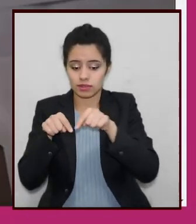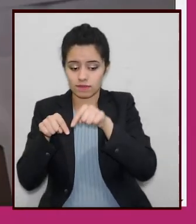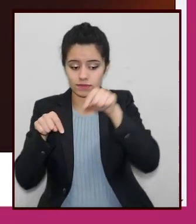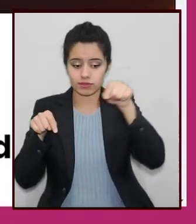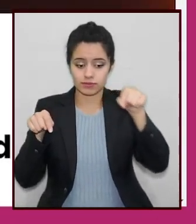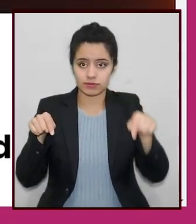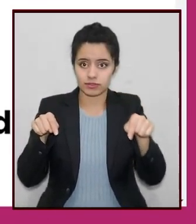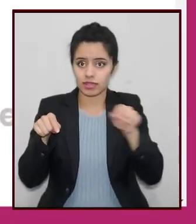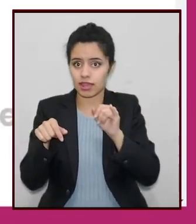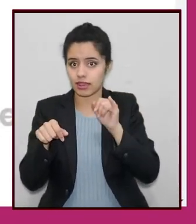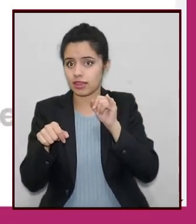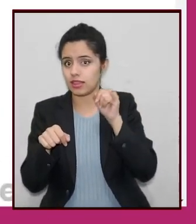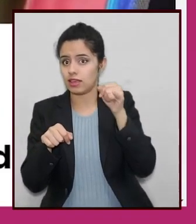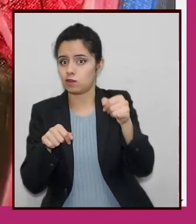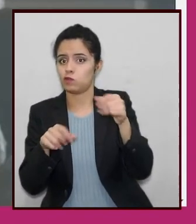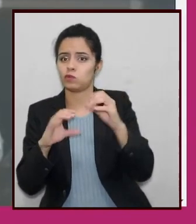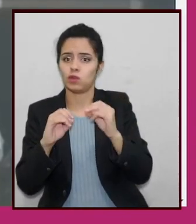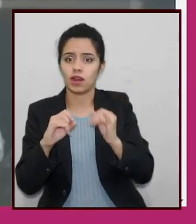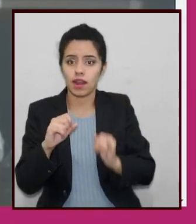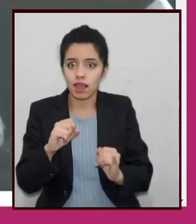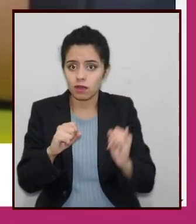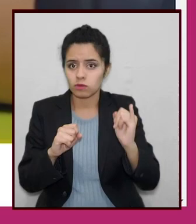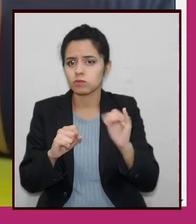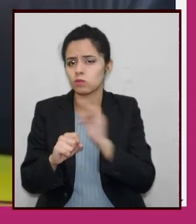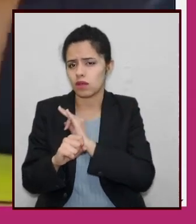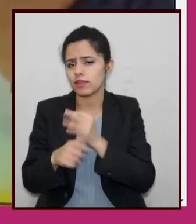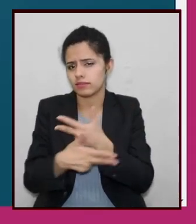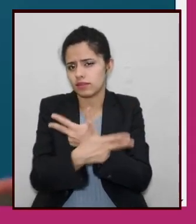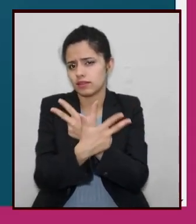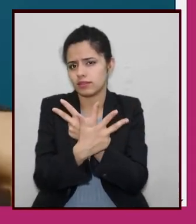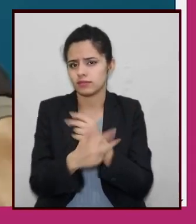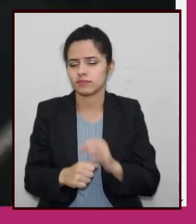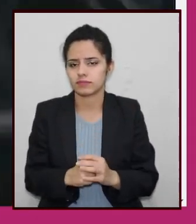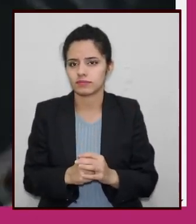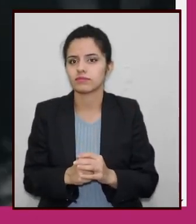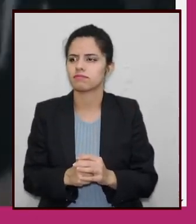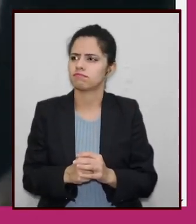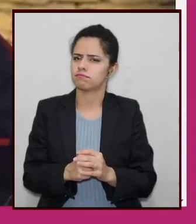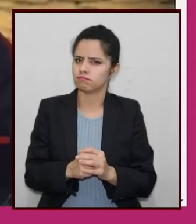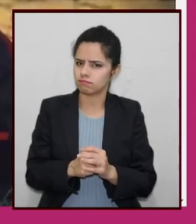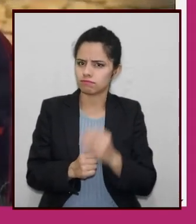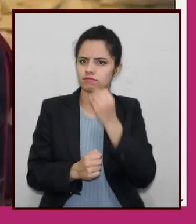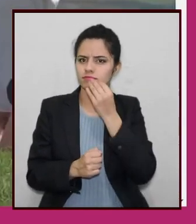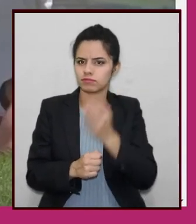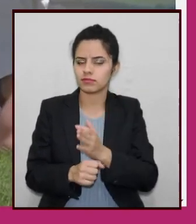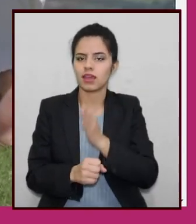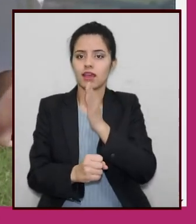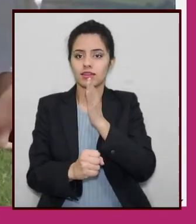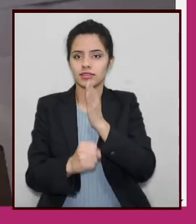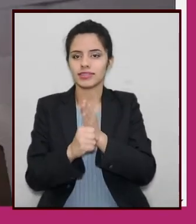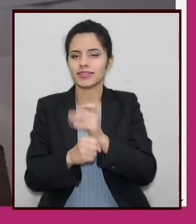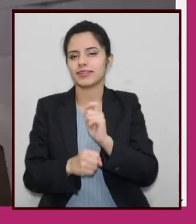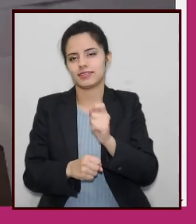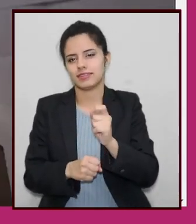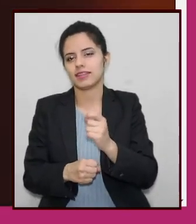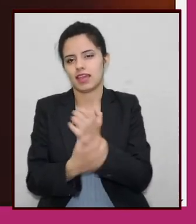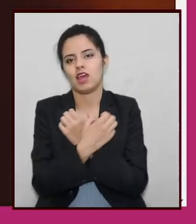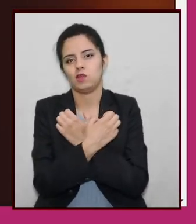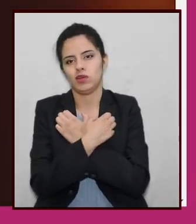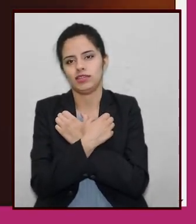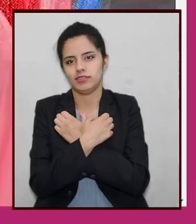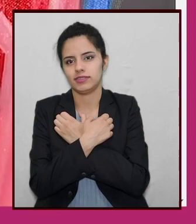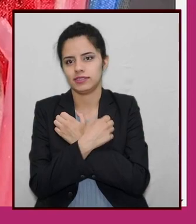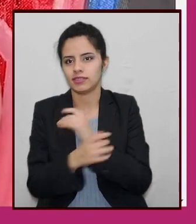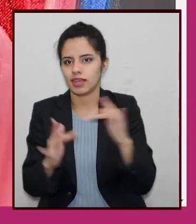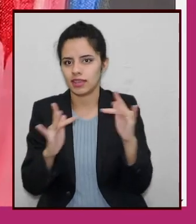que se encuentre de ti, o bien decidir por la opción virtual. ¡Órale! Se escucha súper bien. Más ahora que estamos mucho en el rollo